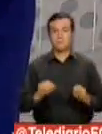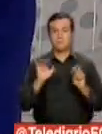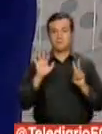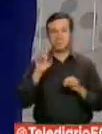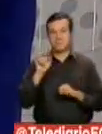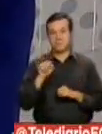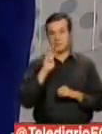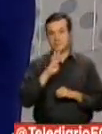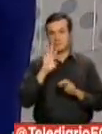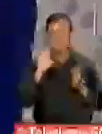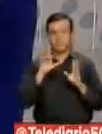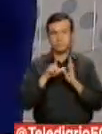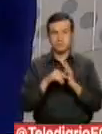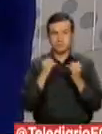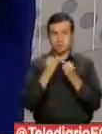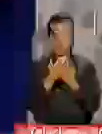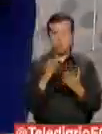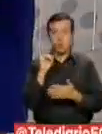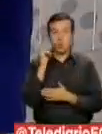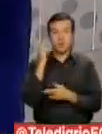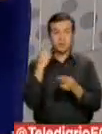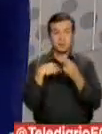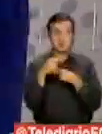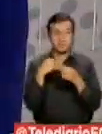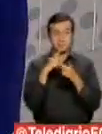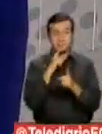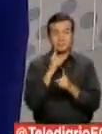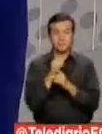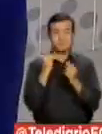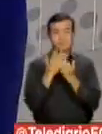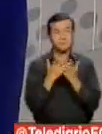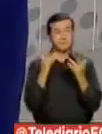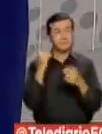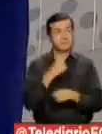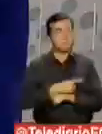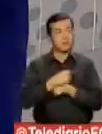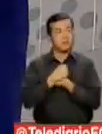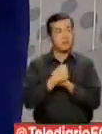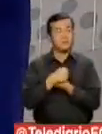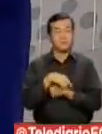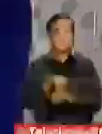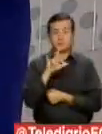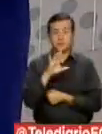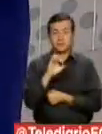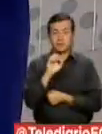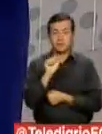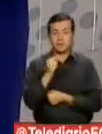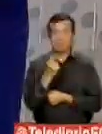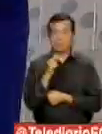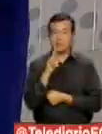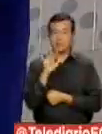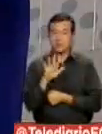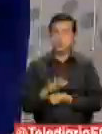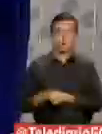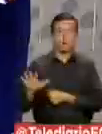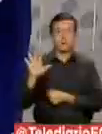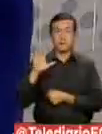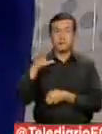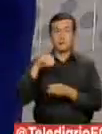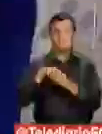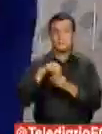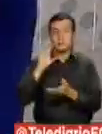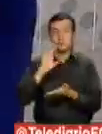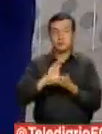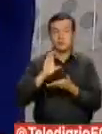con 47 minutos. Hoy es jueves de emprendedores y en este Día del Amor y de la Amistad, César García se encuentra en la Plaza de la República, en